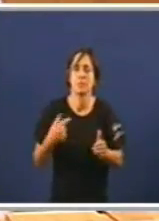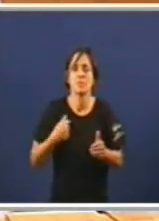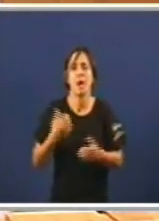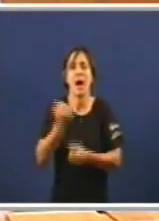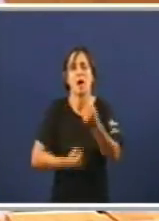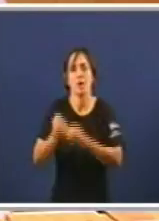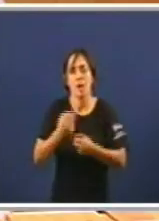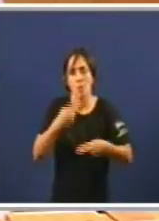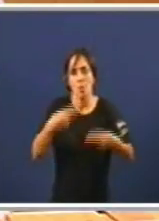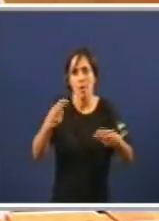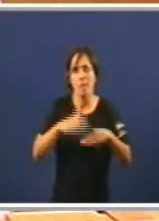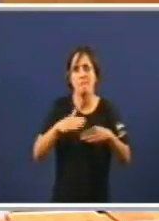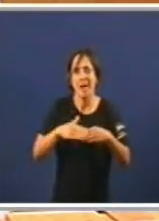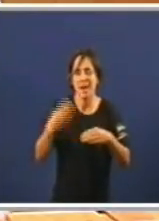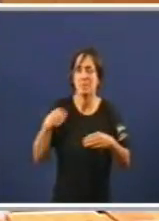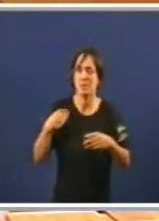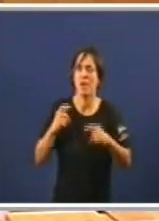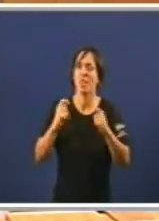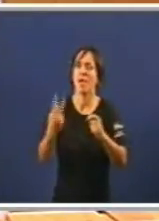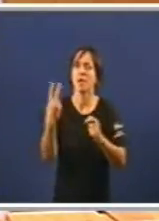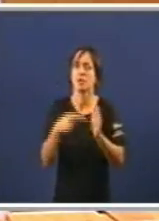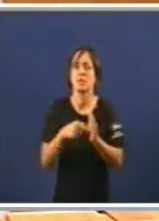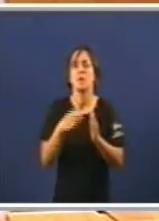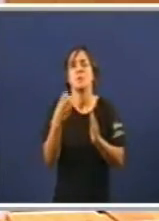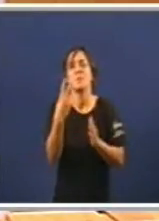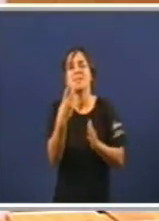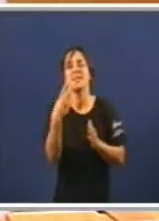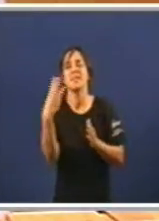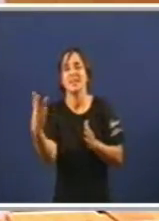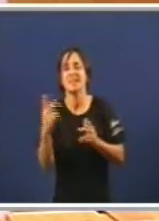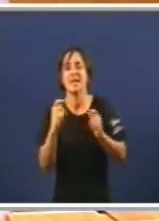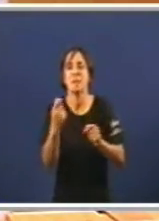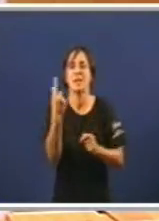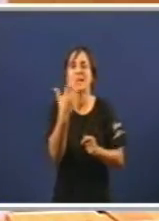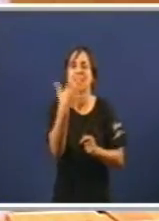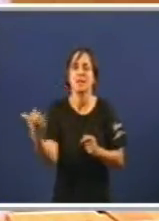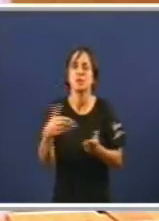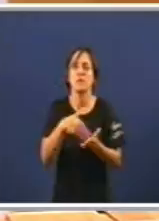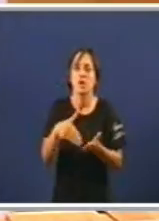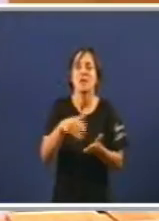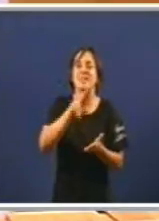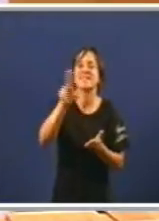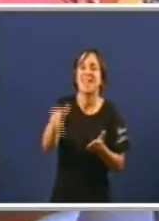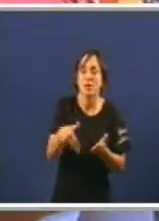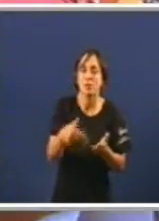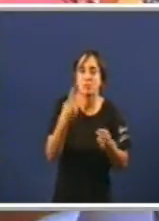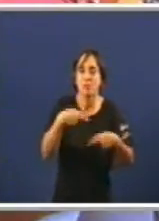a 2023 1.550 millóns de euros públicos á